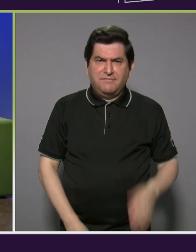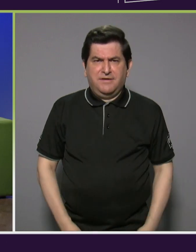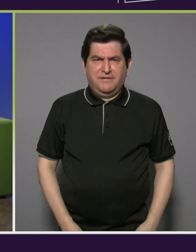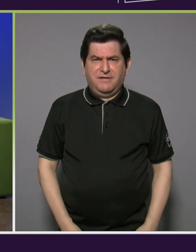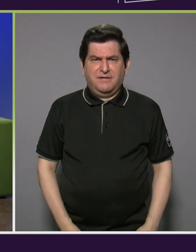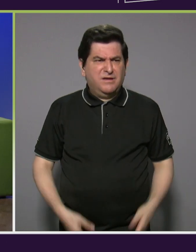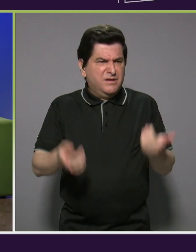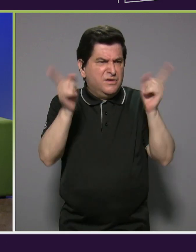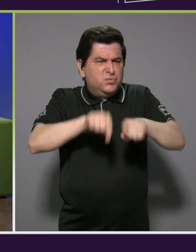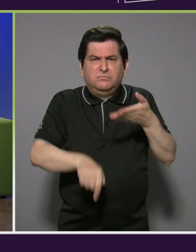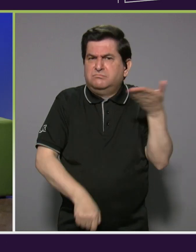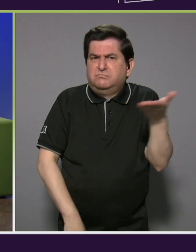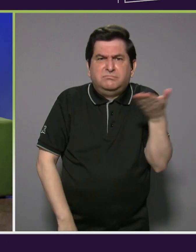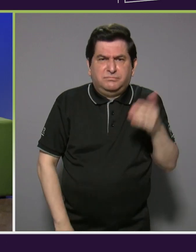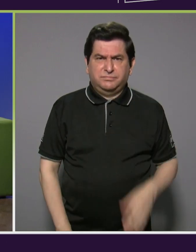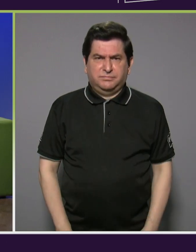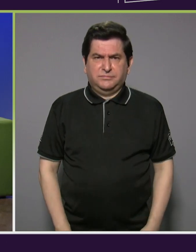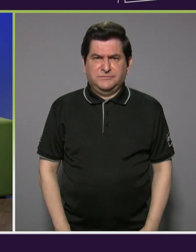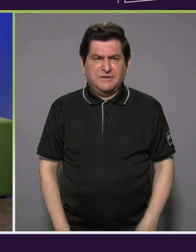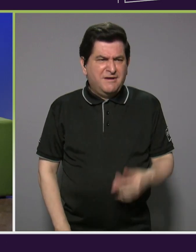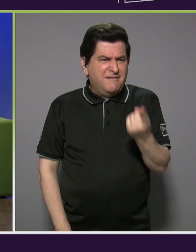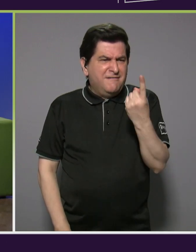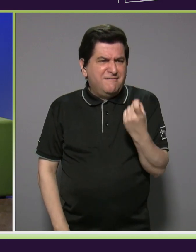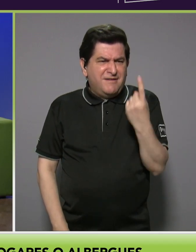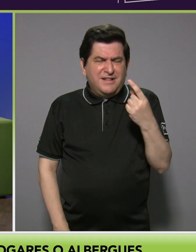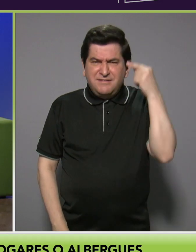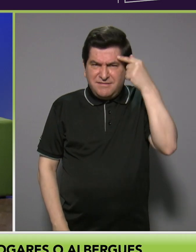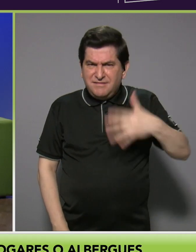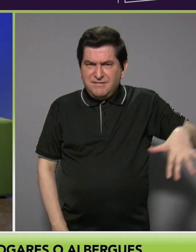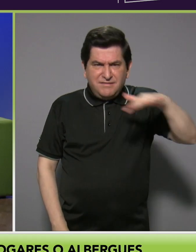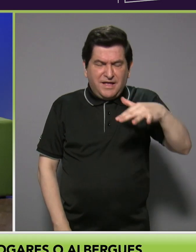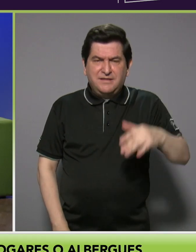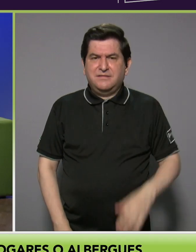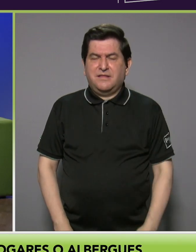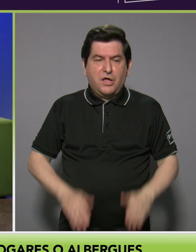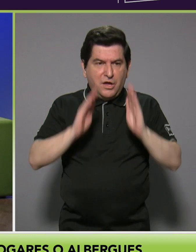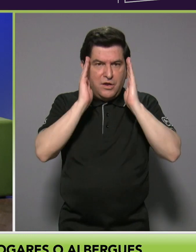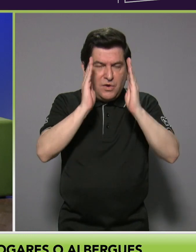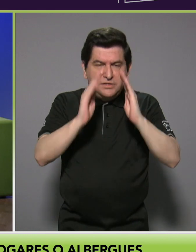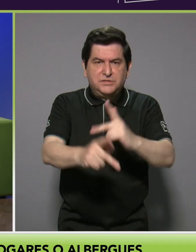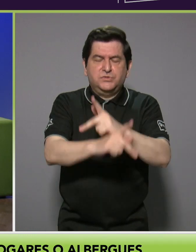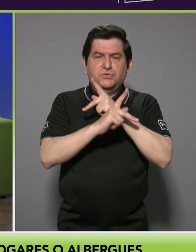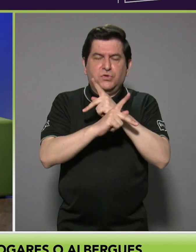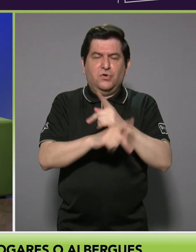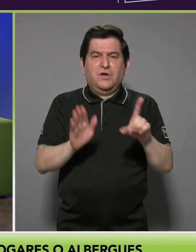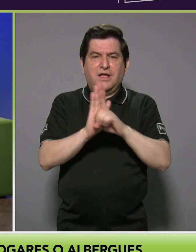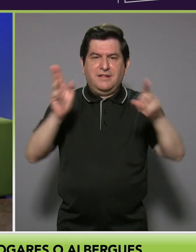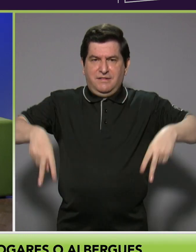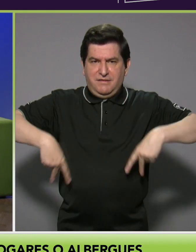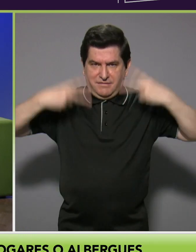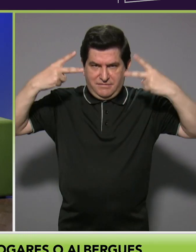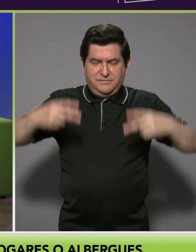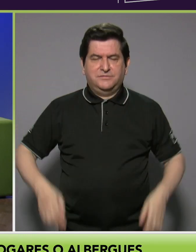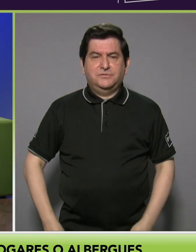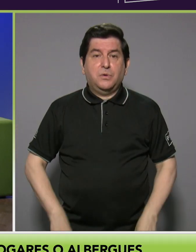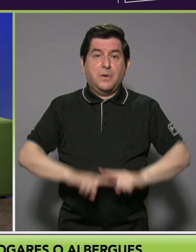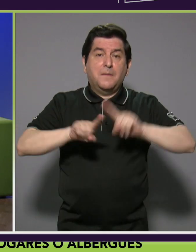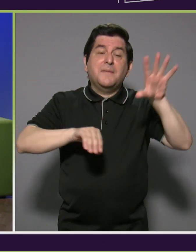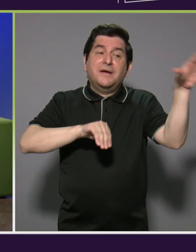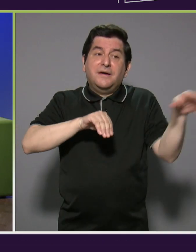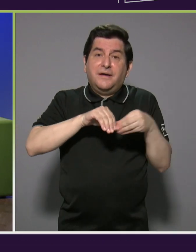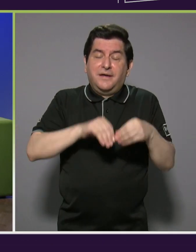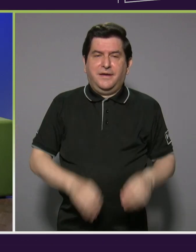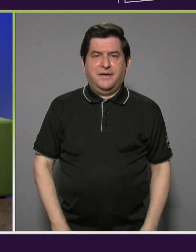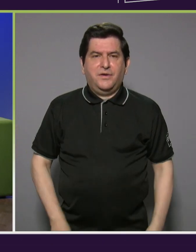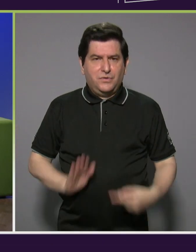qué fue lo que pasó, cuáles fueron las deficiencias del Estado que no tutelaron el derecho a la vida. Pero por otro lado, se evidenció,